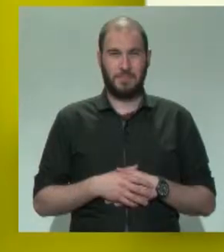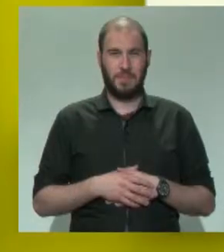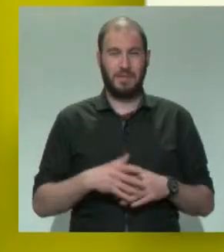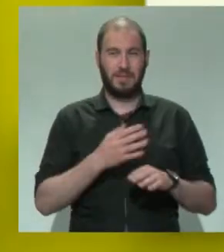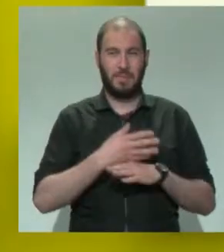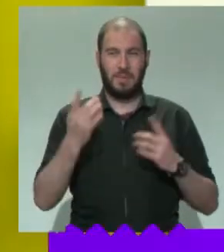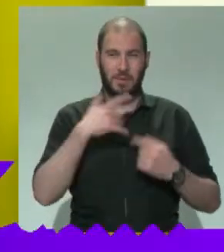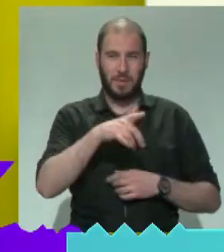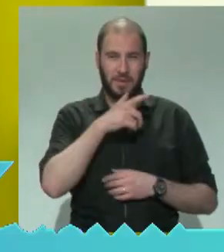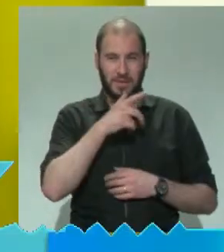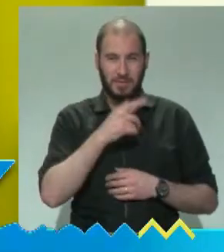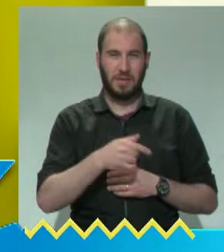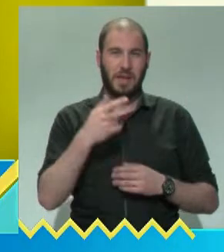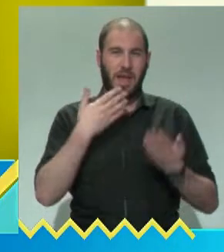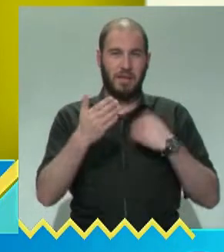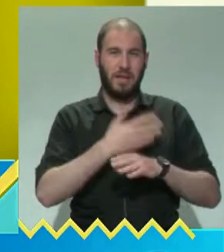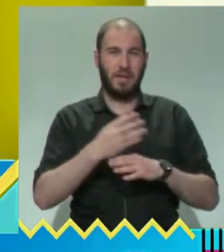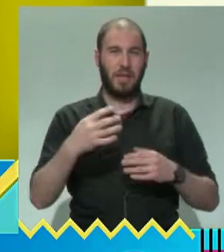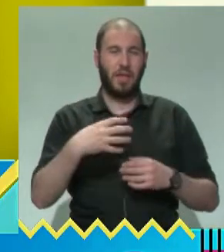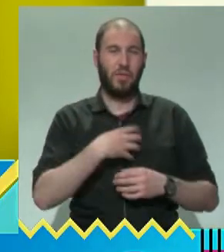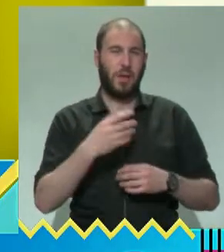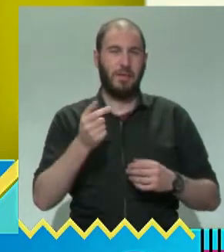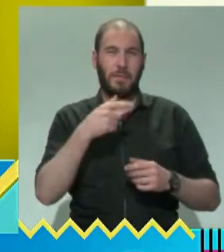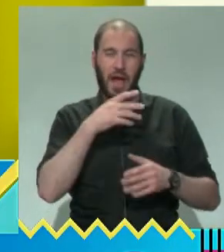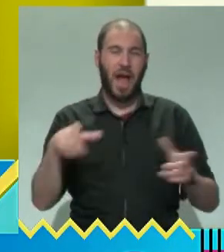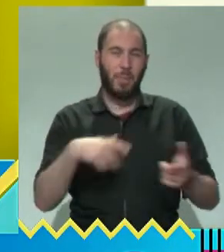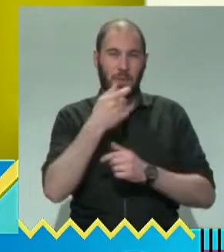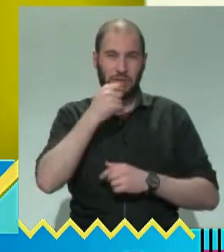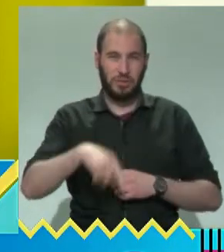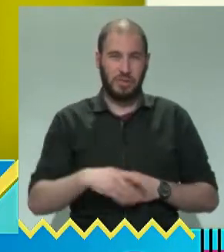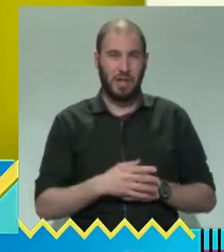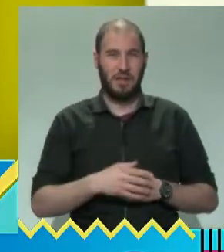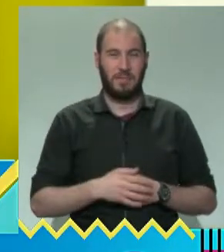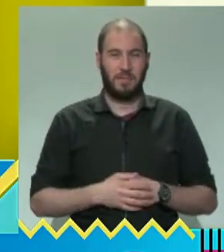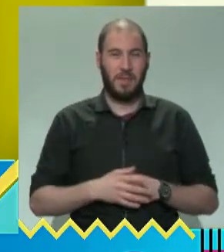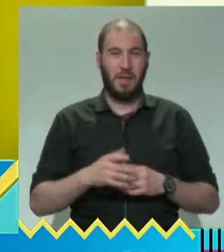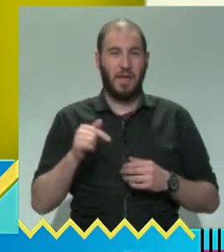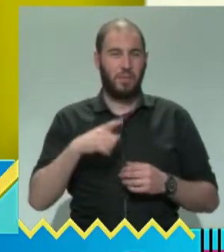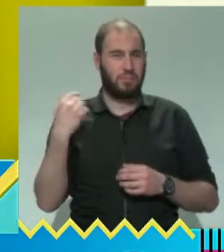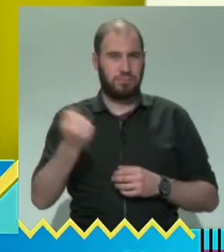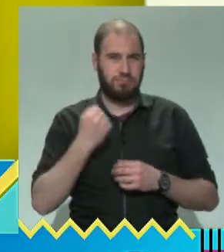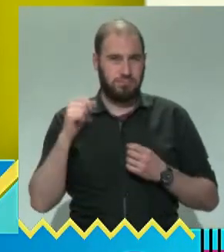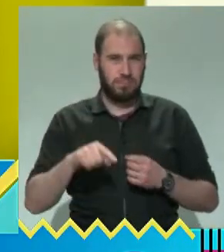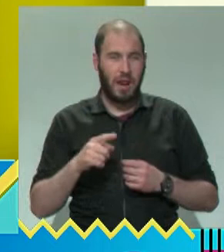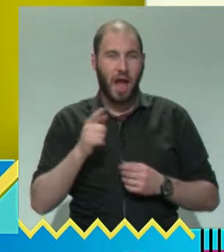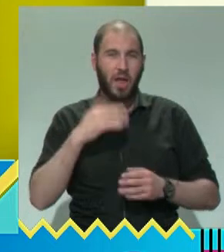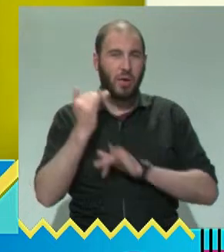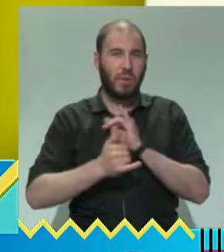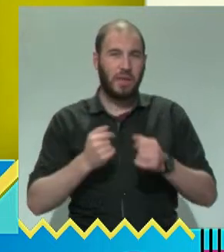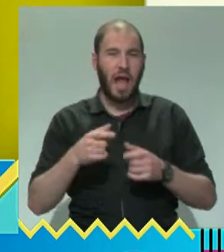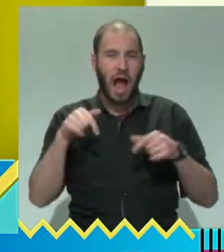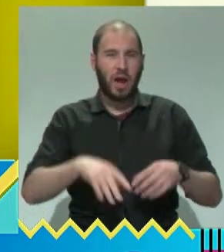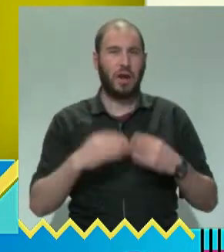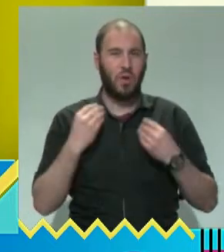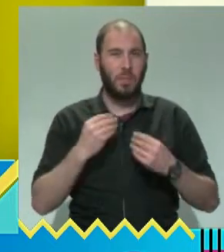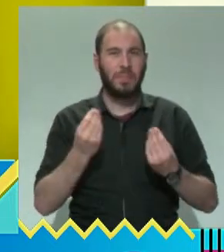Seguimos en Distintos Parecidos y seguimos hablando del patrimonio verde de la provincia de Mendoza, los árboles, ¿sí?, su importancia. Estamos repasando el estado y qué